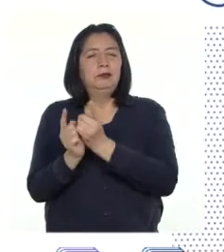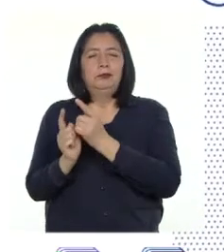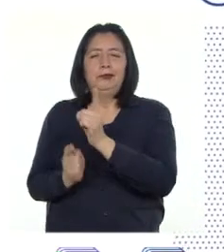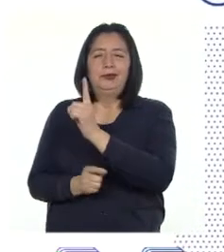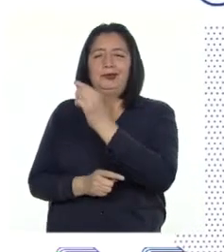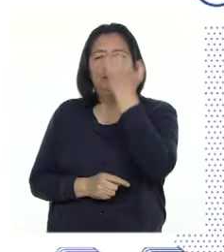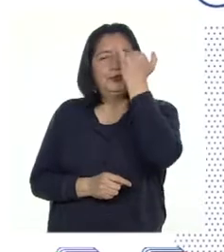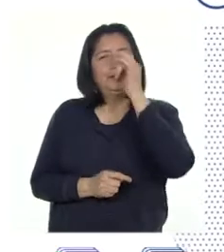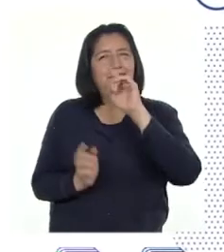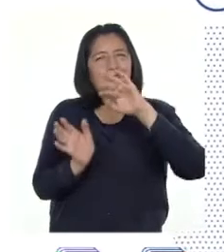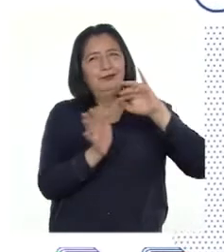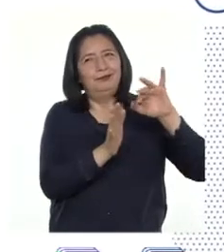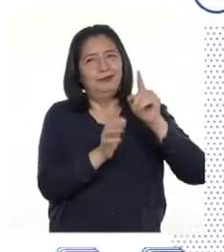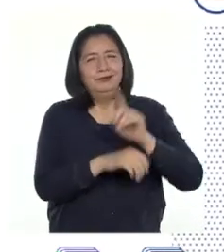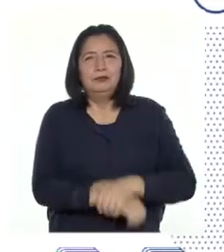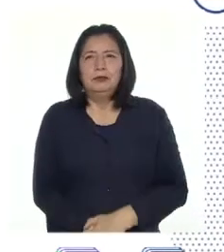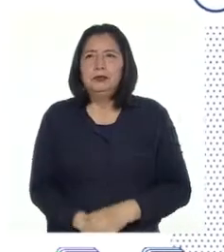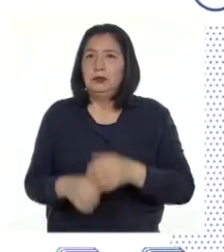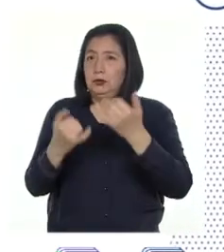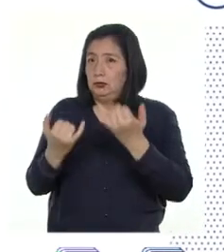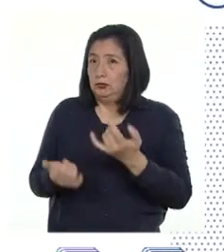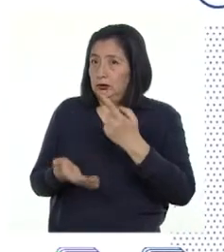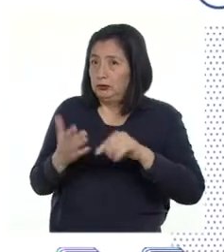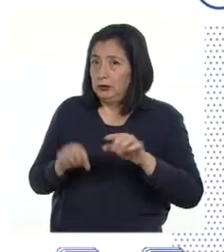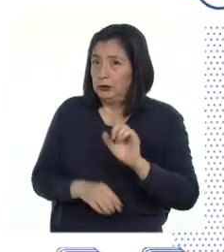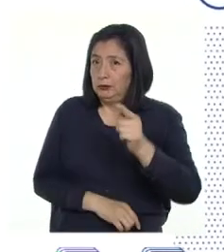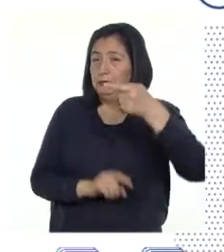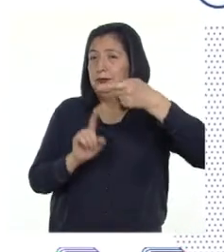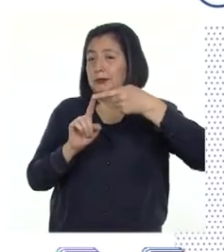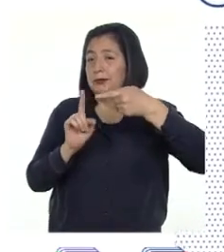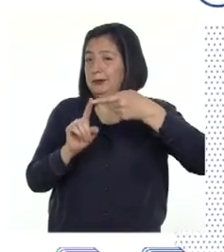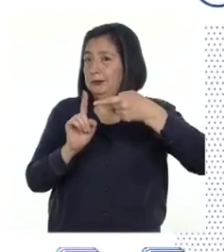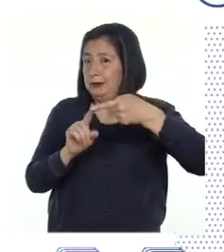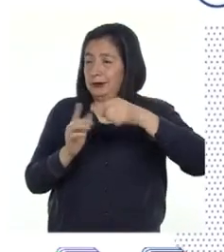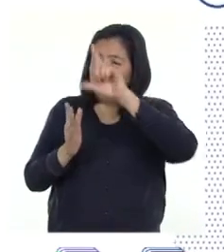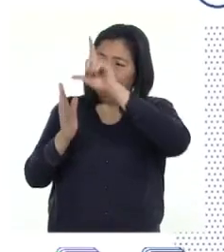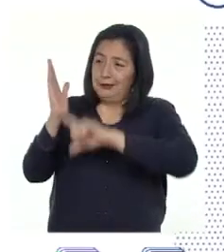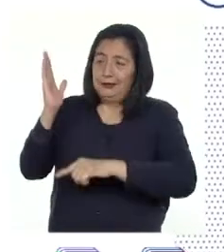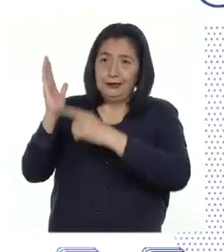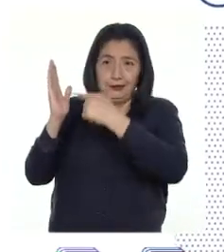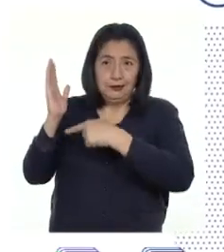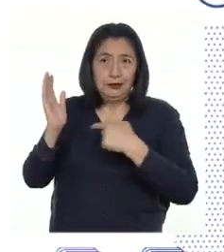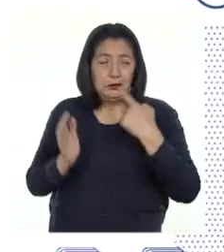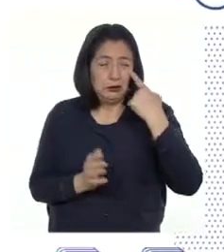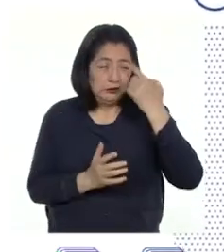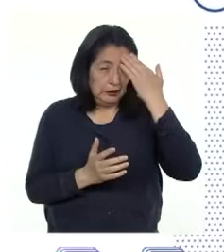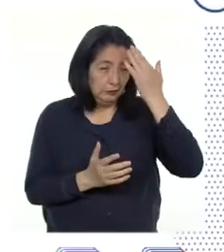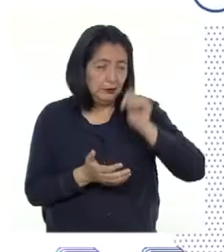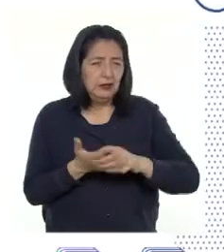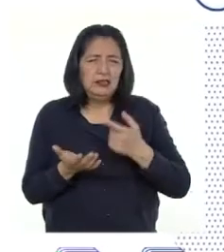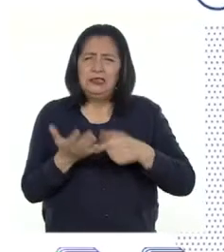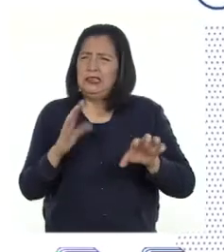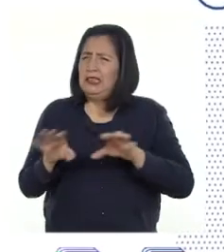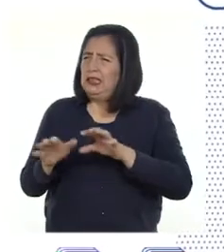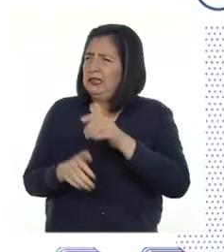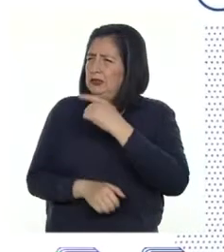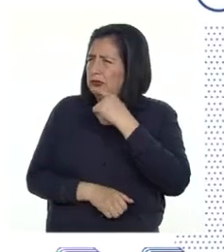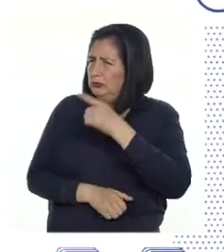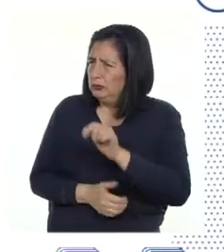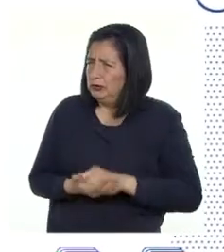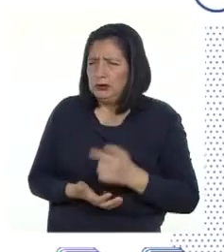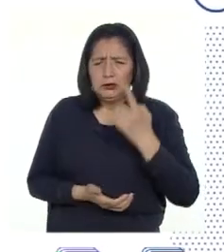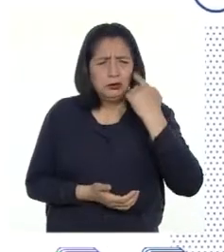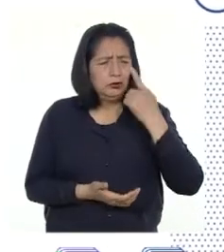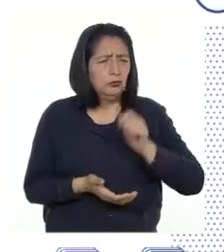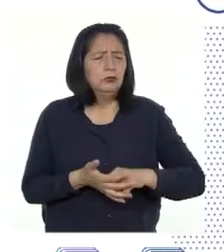de estas ideas. Hoy realizaremos la primera actividad de nuestra lista. conocer qué actividades han desarrollado las mujeres y